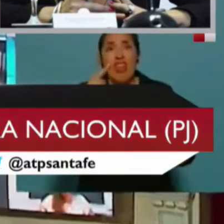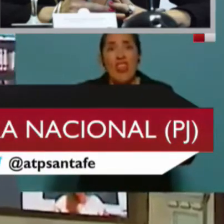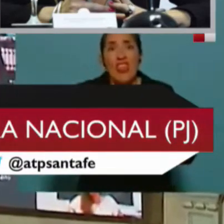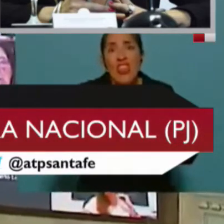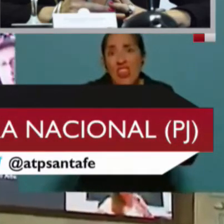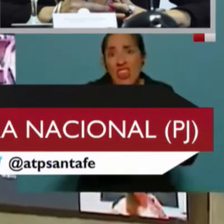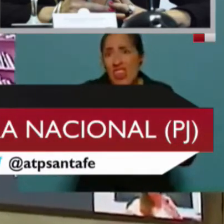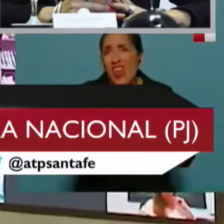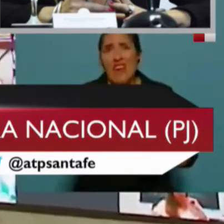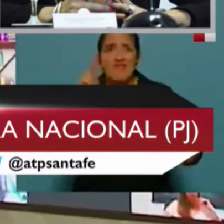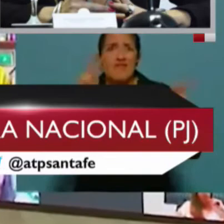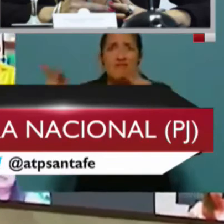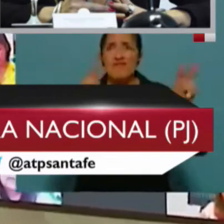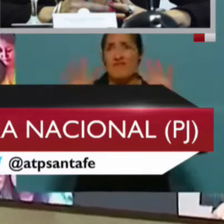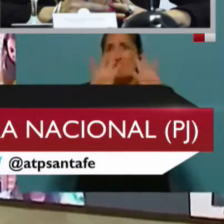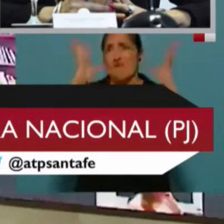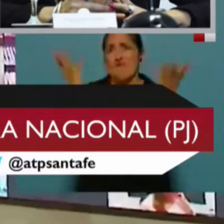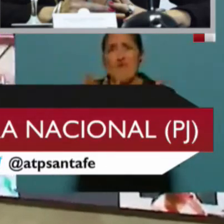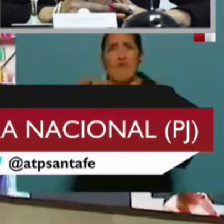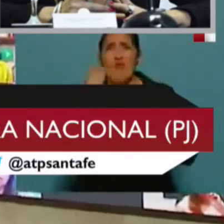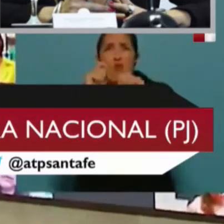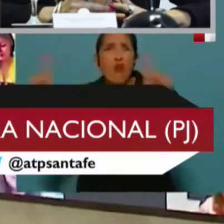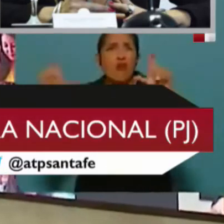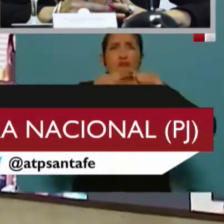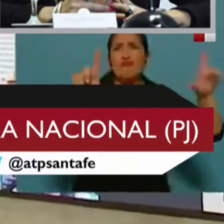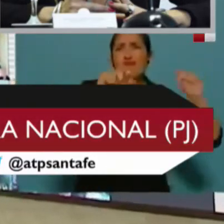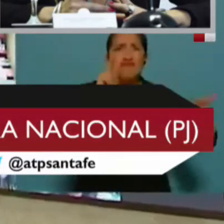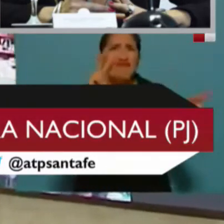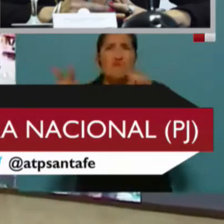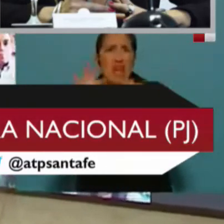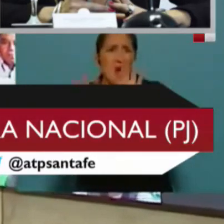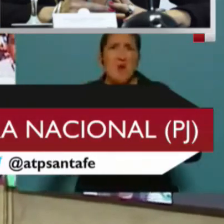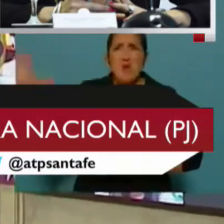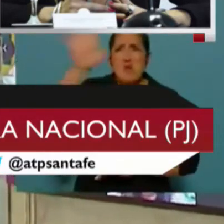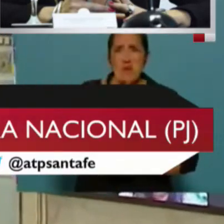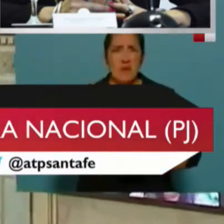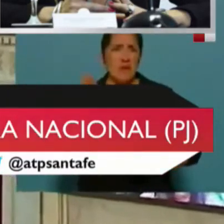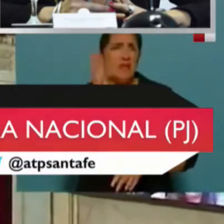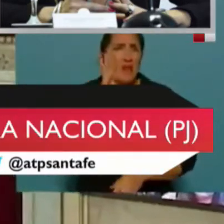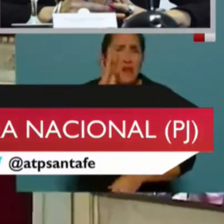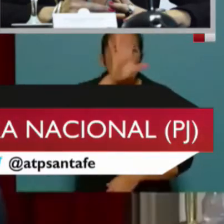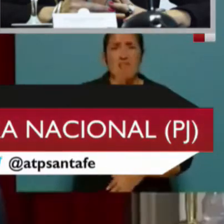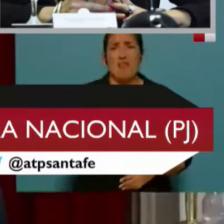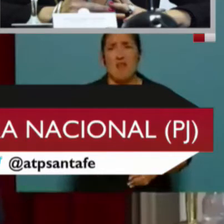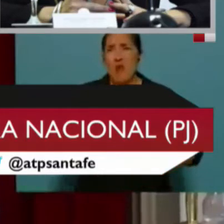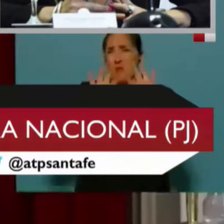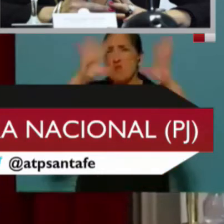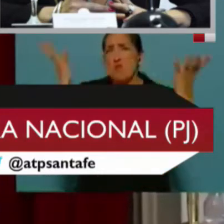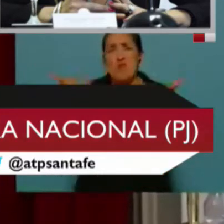de desarrollo con justicia social. Las tarifas han sido